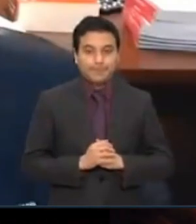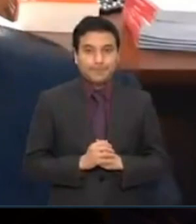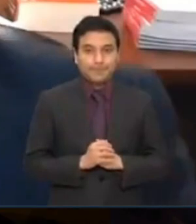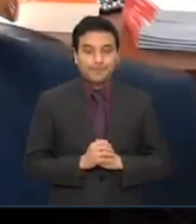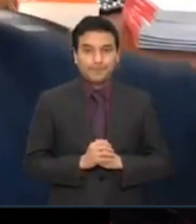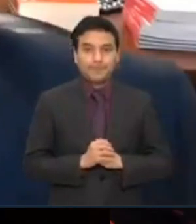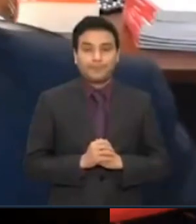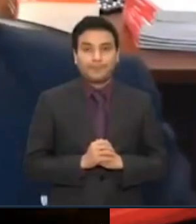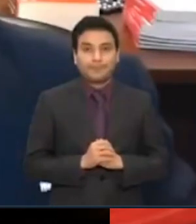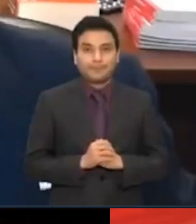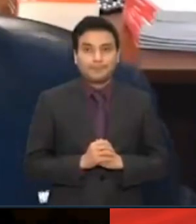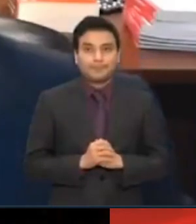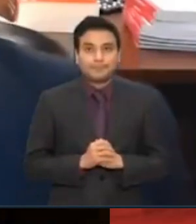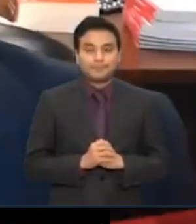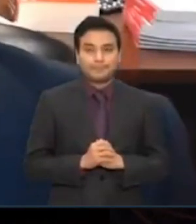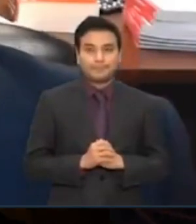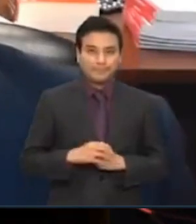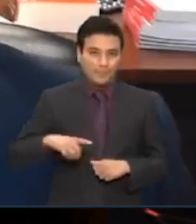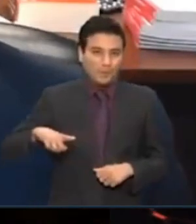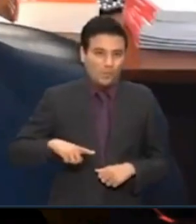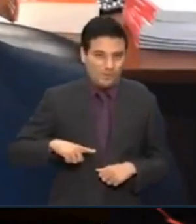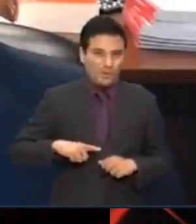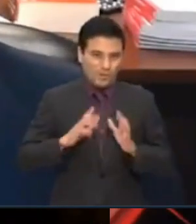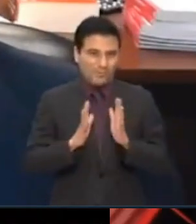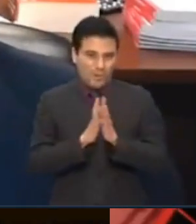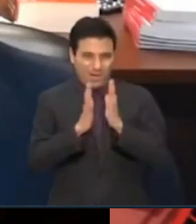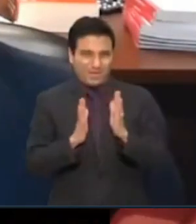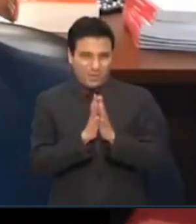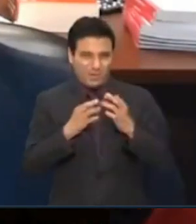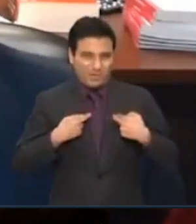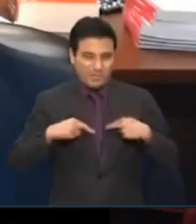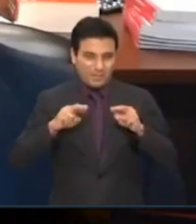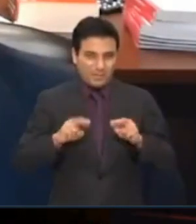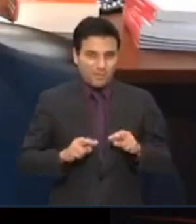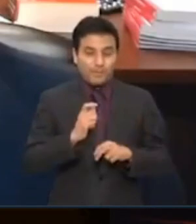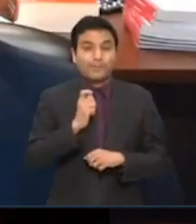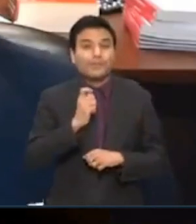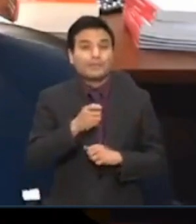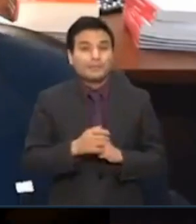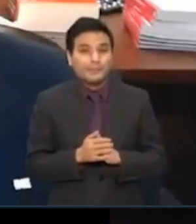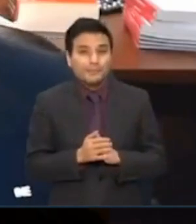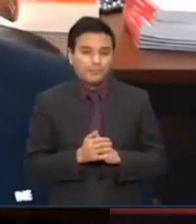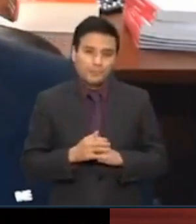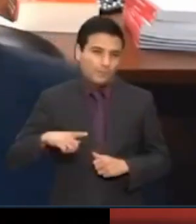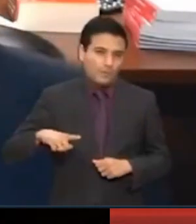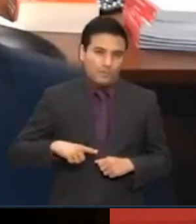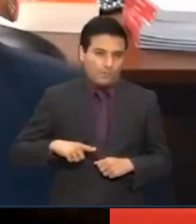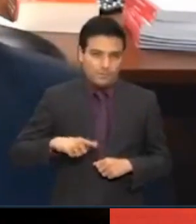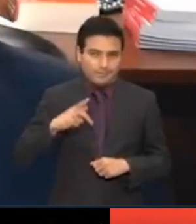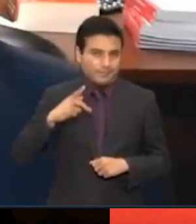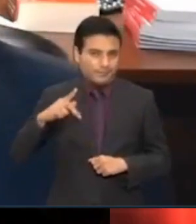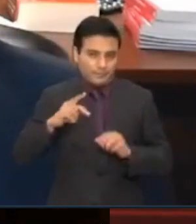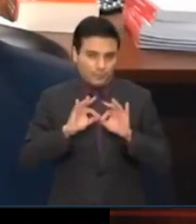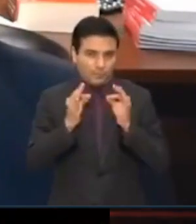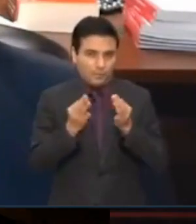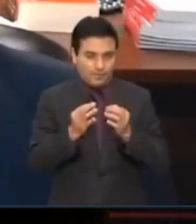La idea de Estado democrático representativo hace referencia a un tipo específico de forma de gobierno, en la cual